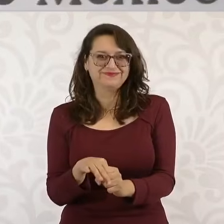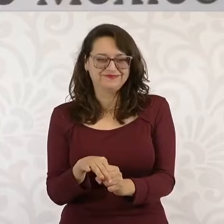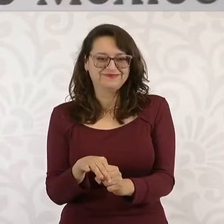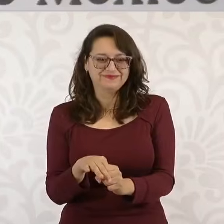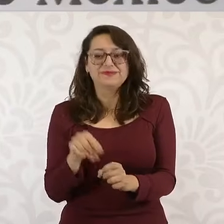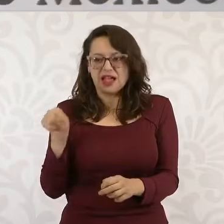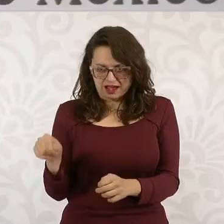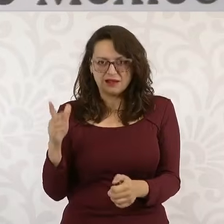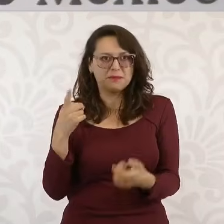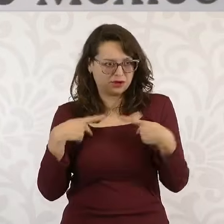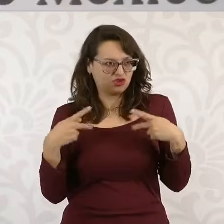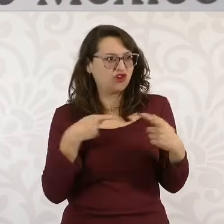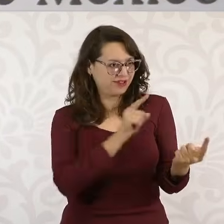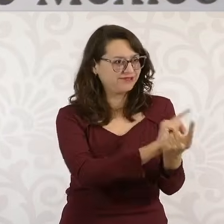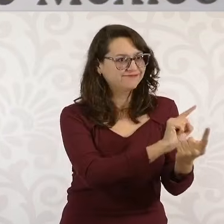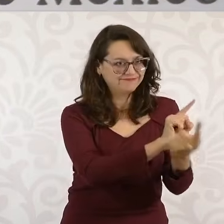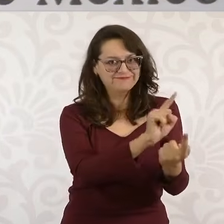en sus distritos.